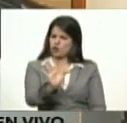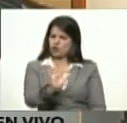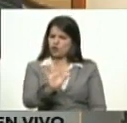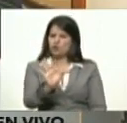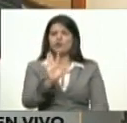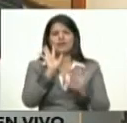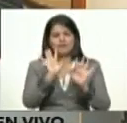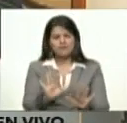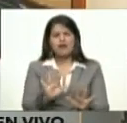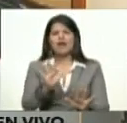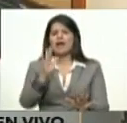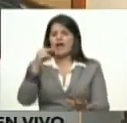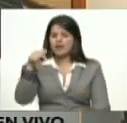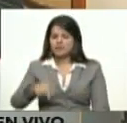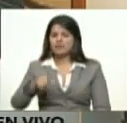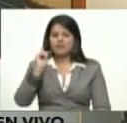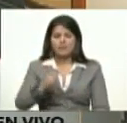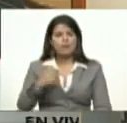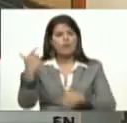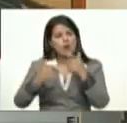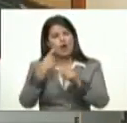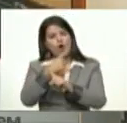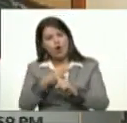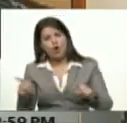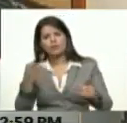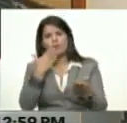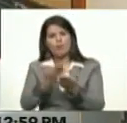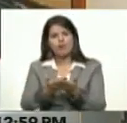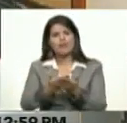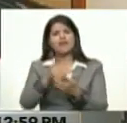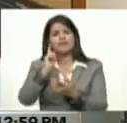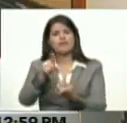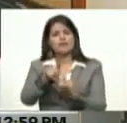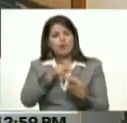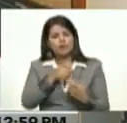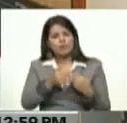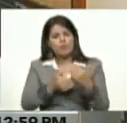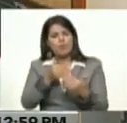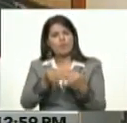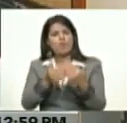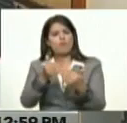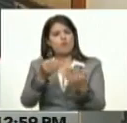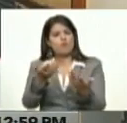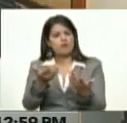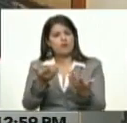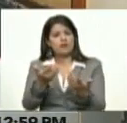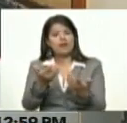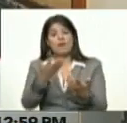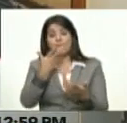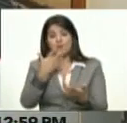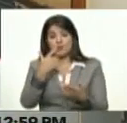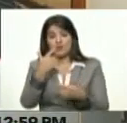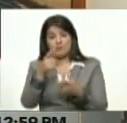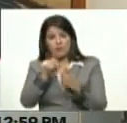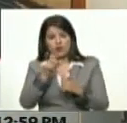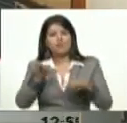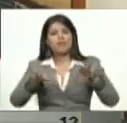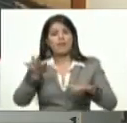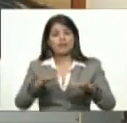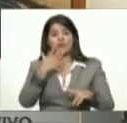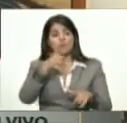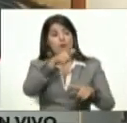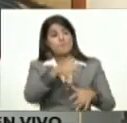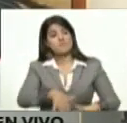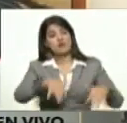las fórmulas que tenemos que buscar son impuestos progresivos, donde el que pague es el que tiene. El